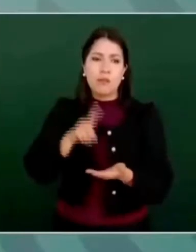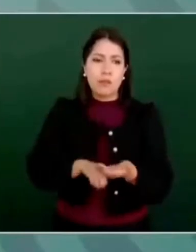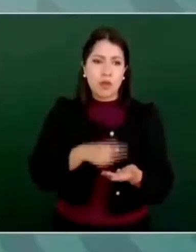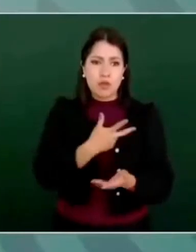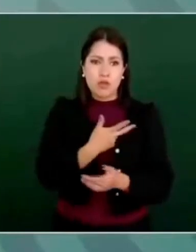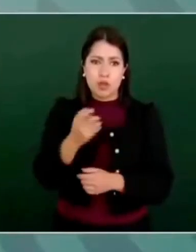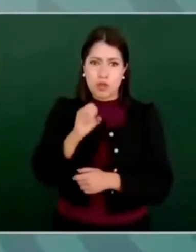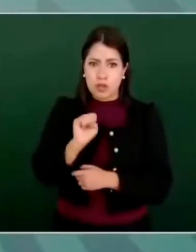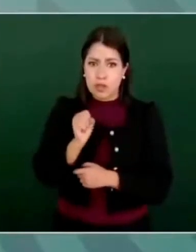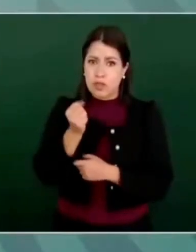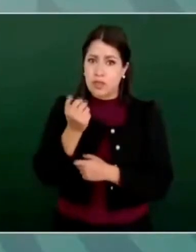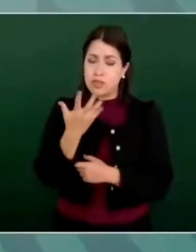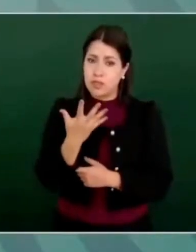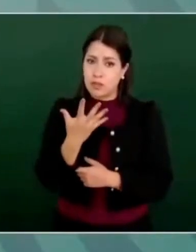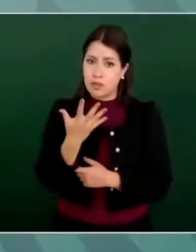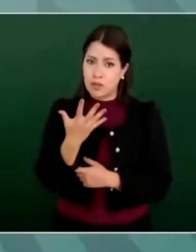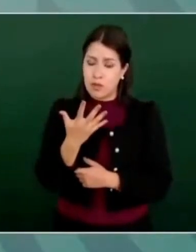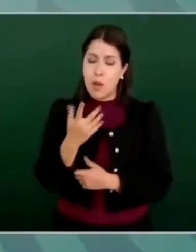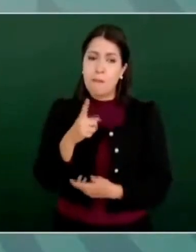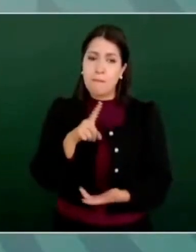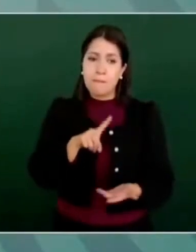1865,